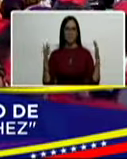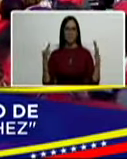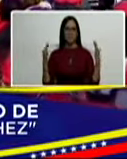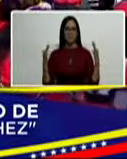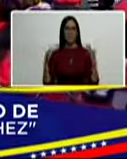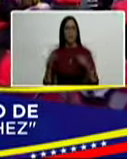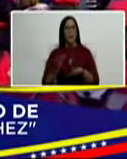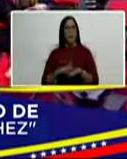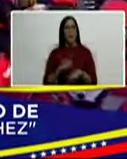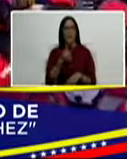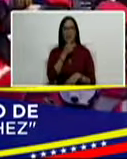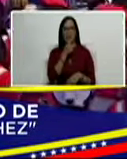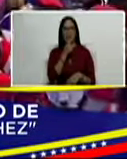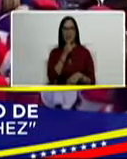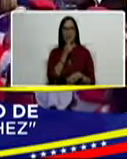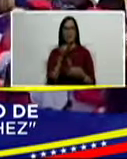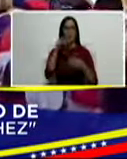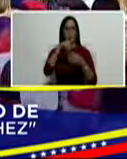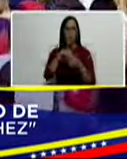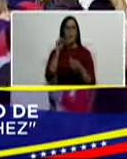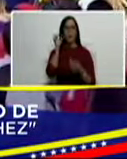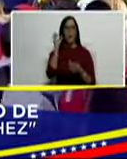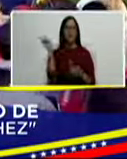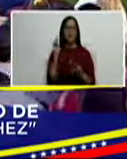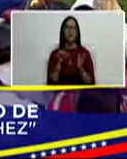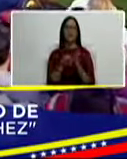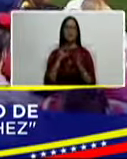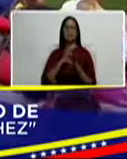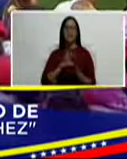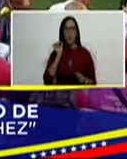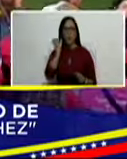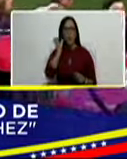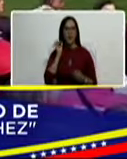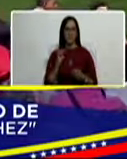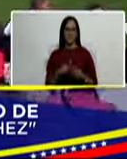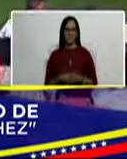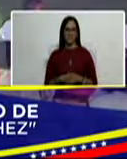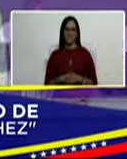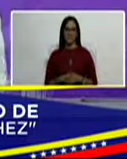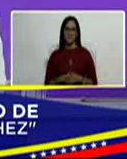Porque ¿quién colocó a la mujer venezolana donde está la mujer?